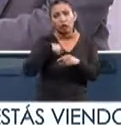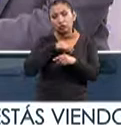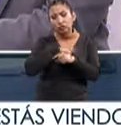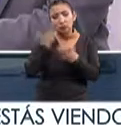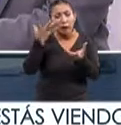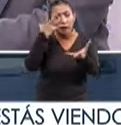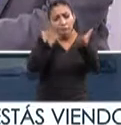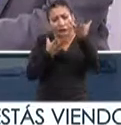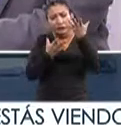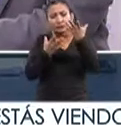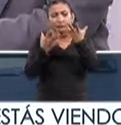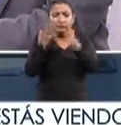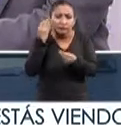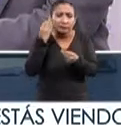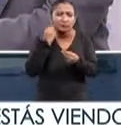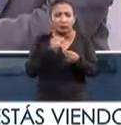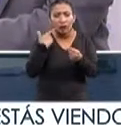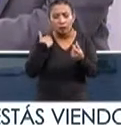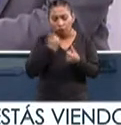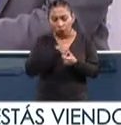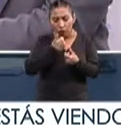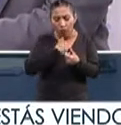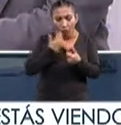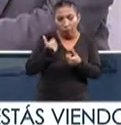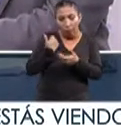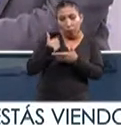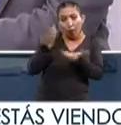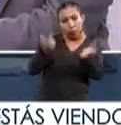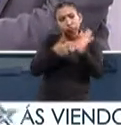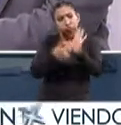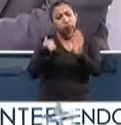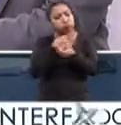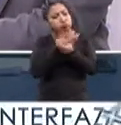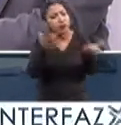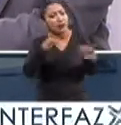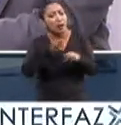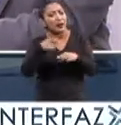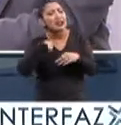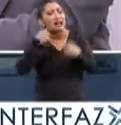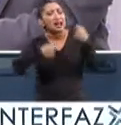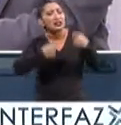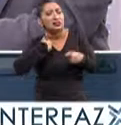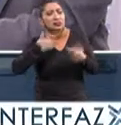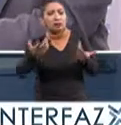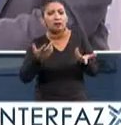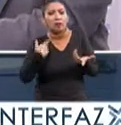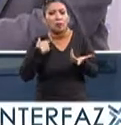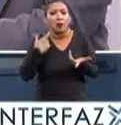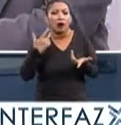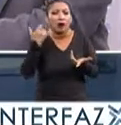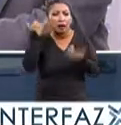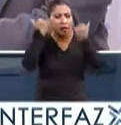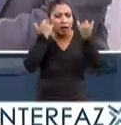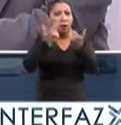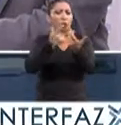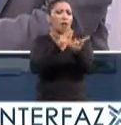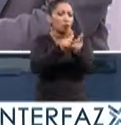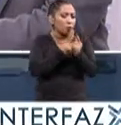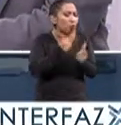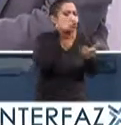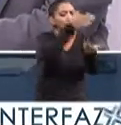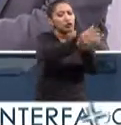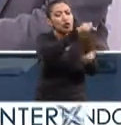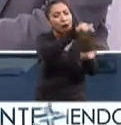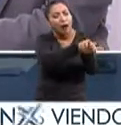que aprender cómo autogestionar un poco, compartir nuestro trabajo, crear nuestros propios conciertos en